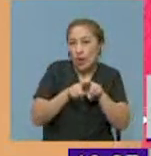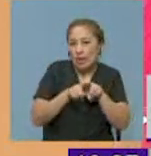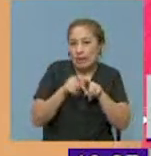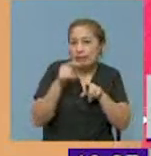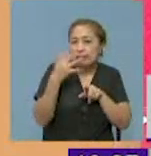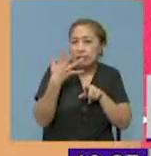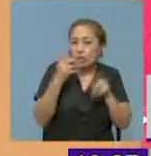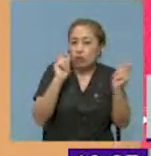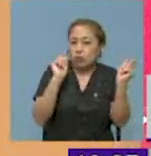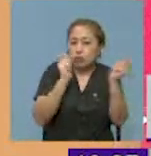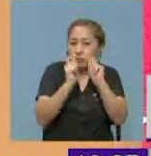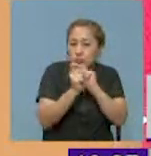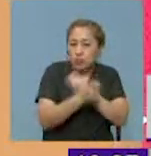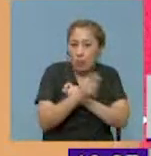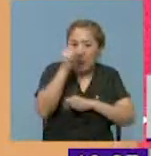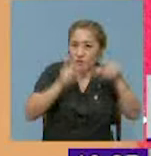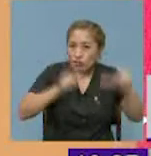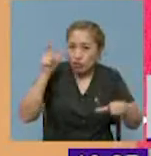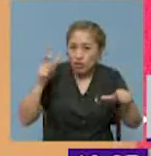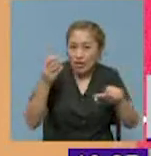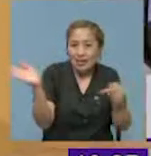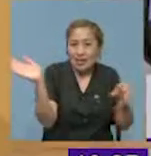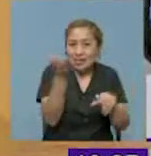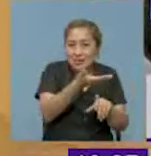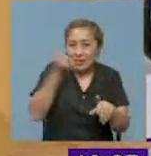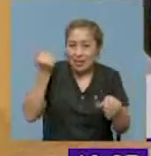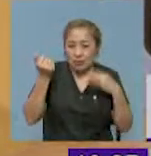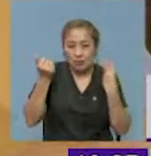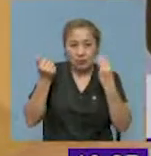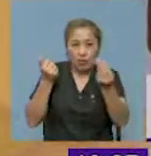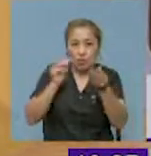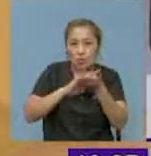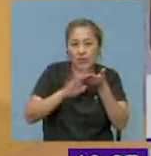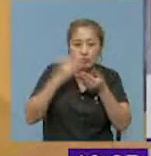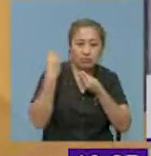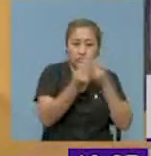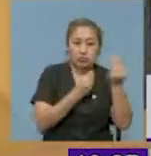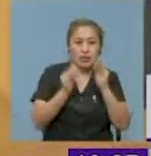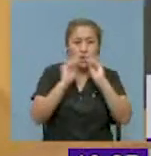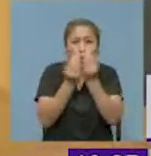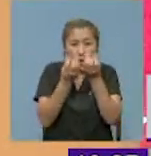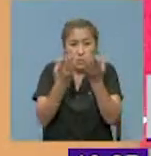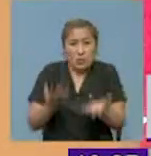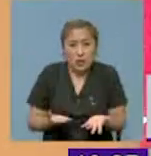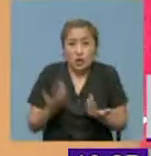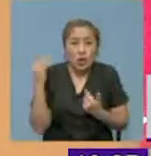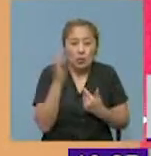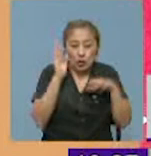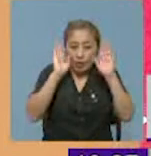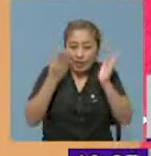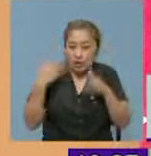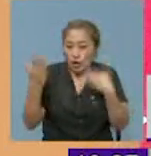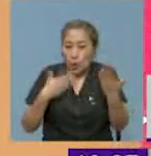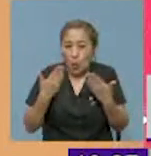cinco o seis cambios lo que hice y igual resultó resultó porque voy a tener atento a todo aquel que no